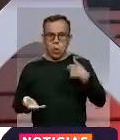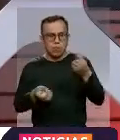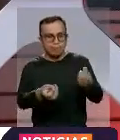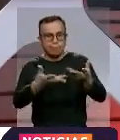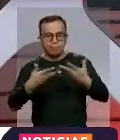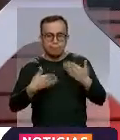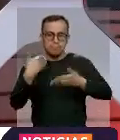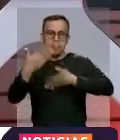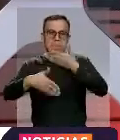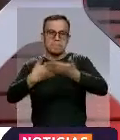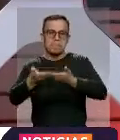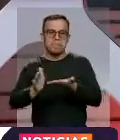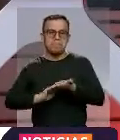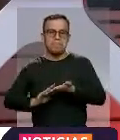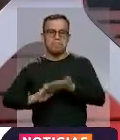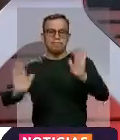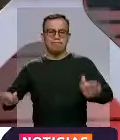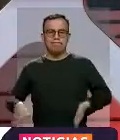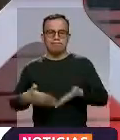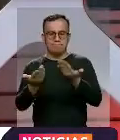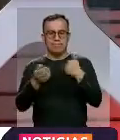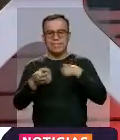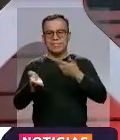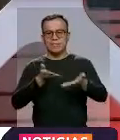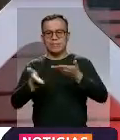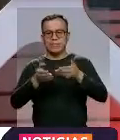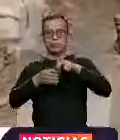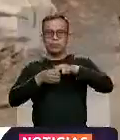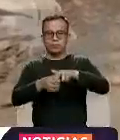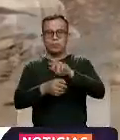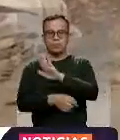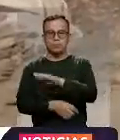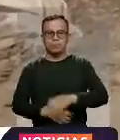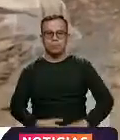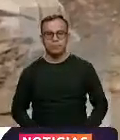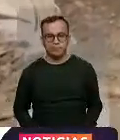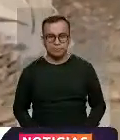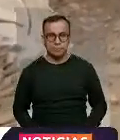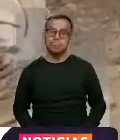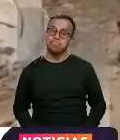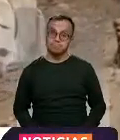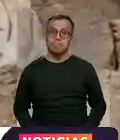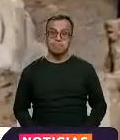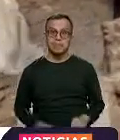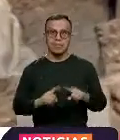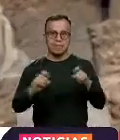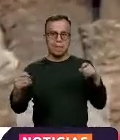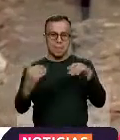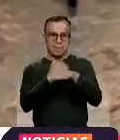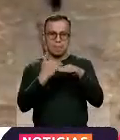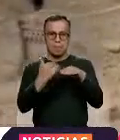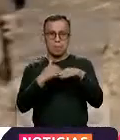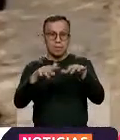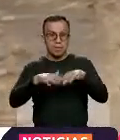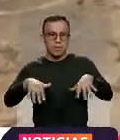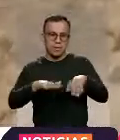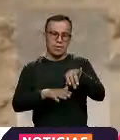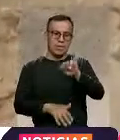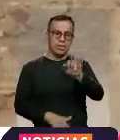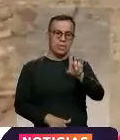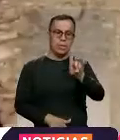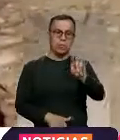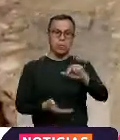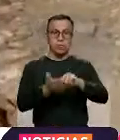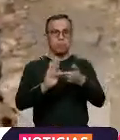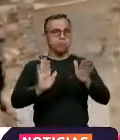de avances en las obras que mejorarán el tránsito en esa zona. Las intervenciones en la malla vial que está realizando el IDU buscan